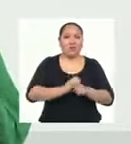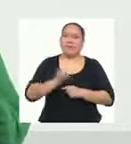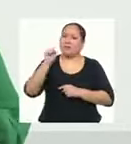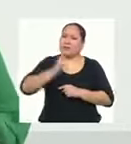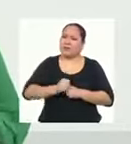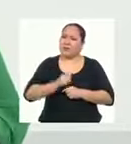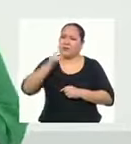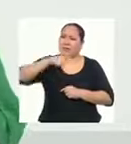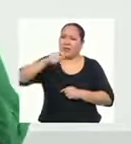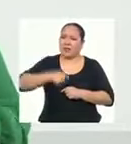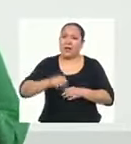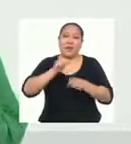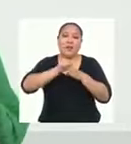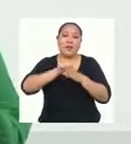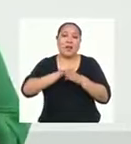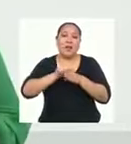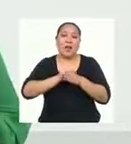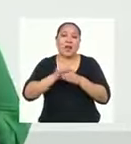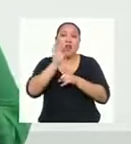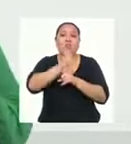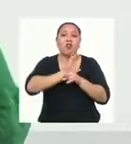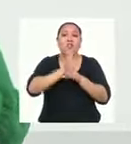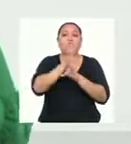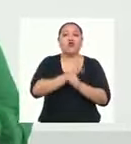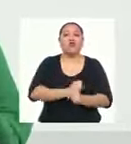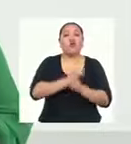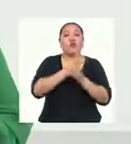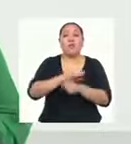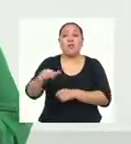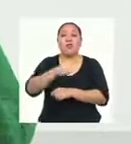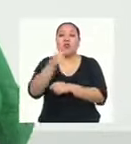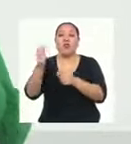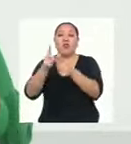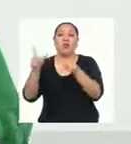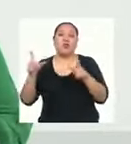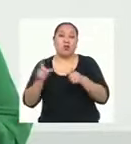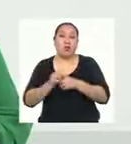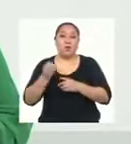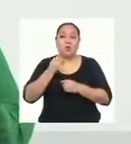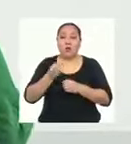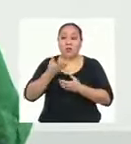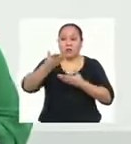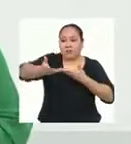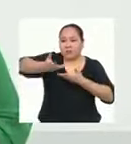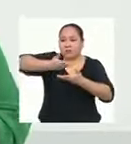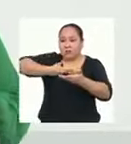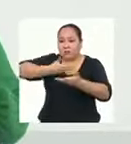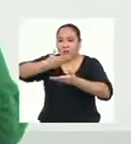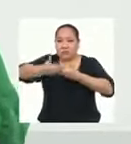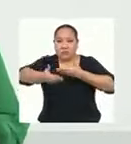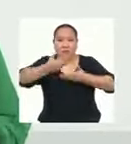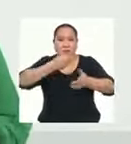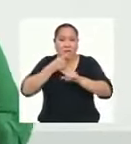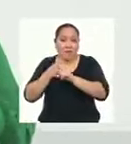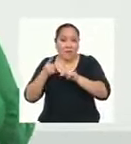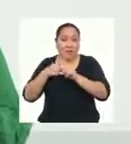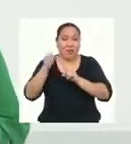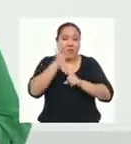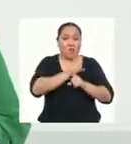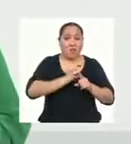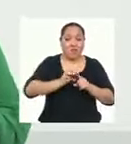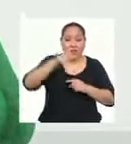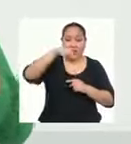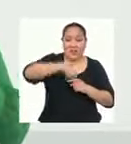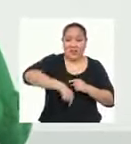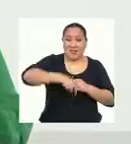practicar costumbres de distintos lugares, porque las situaciones interculturales en un país tan diverso